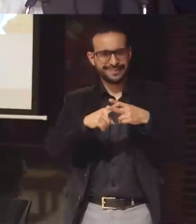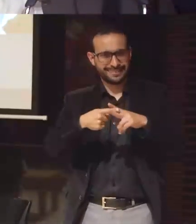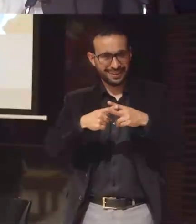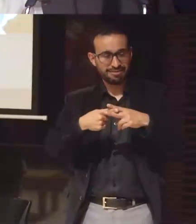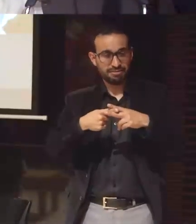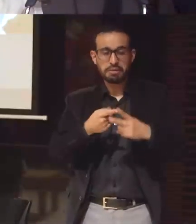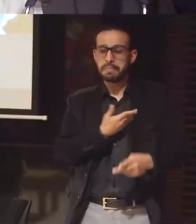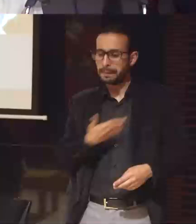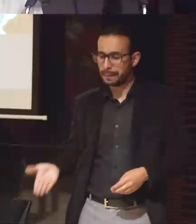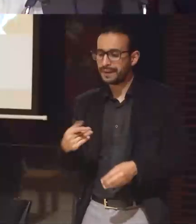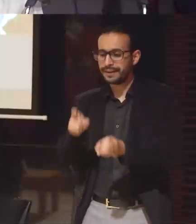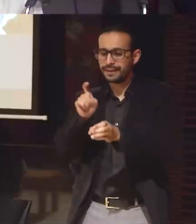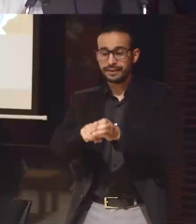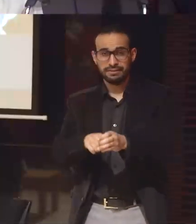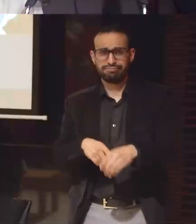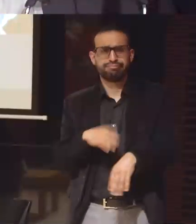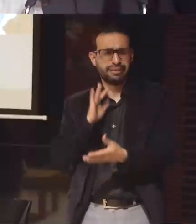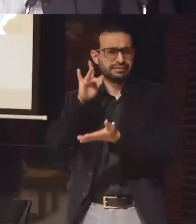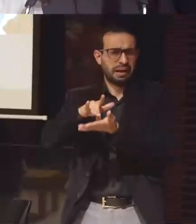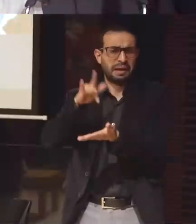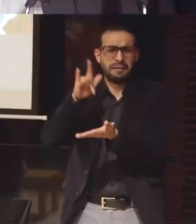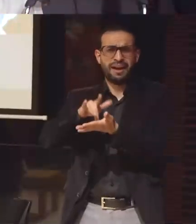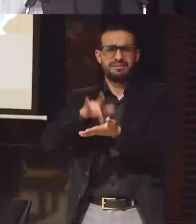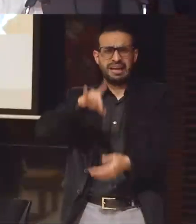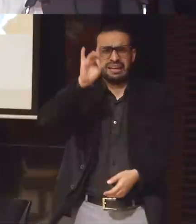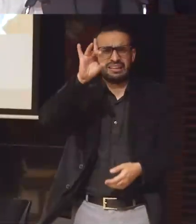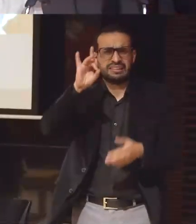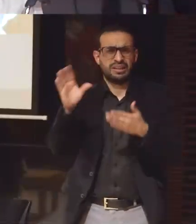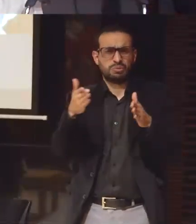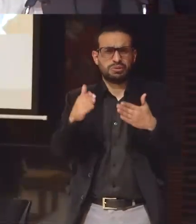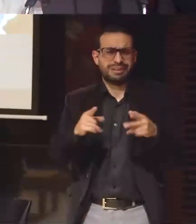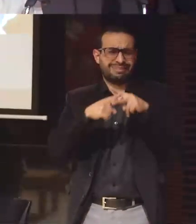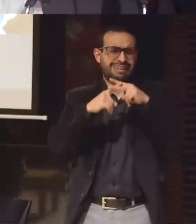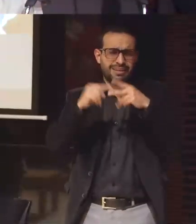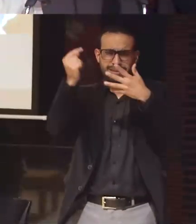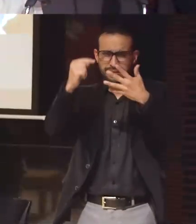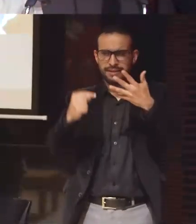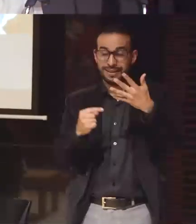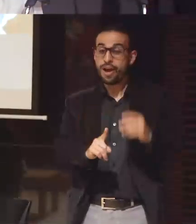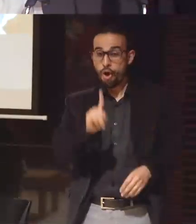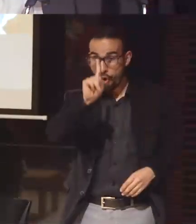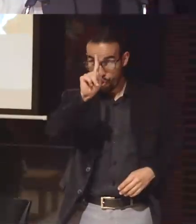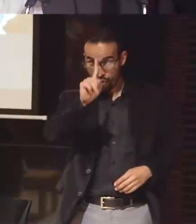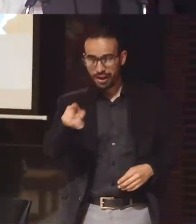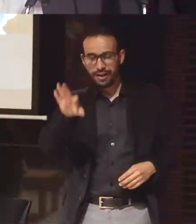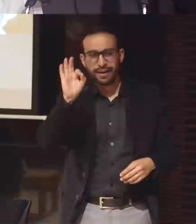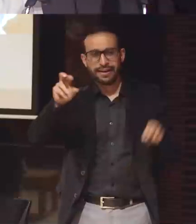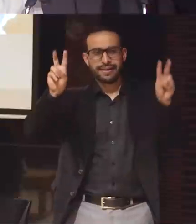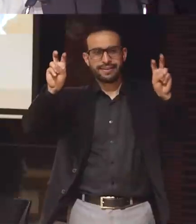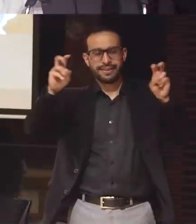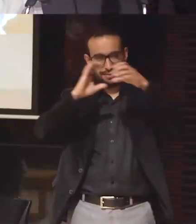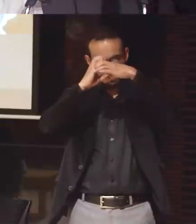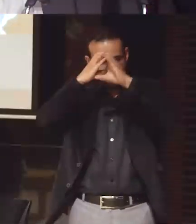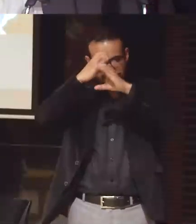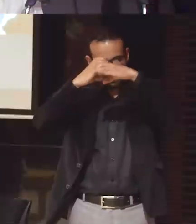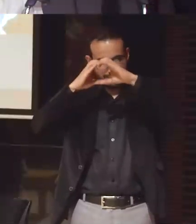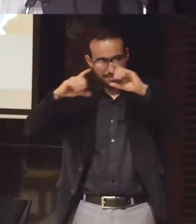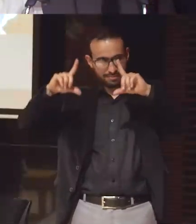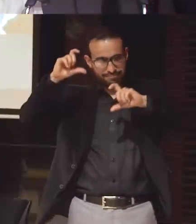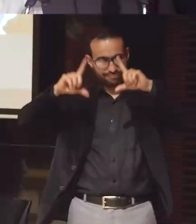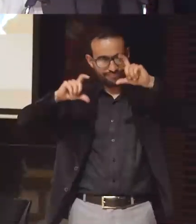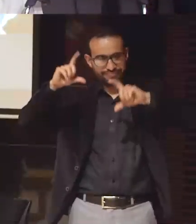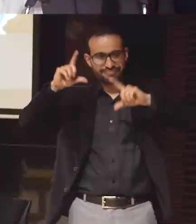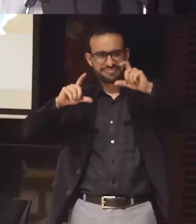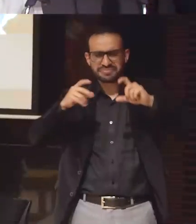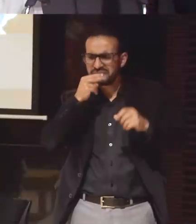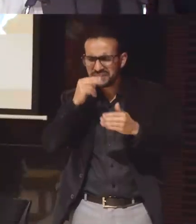menos 15 talleres, y hubo uno que era de fotografía. Éramos unos niños de